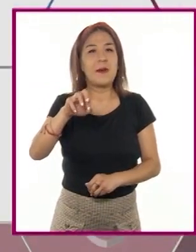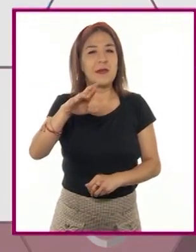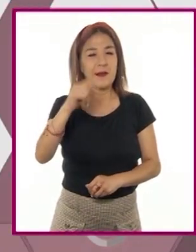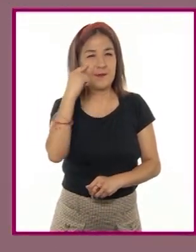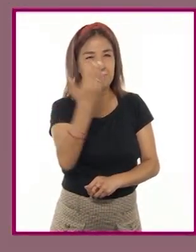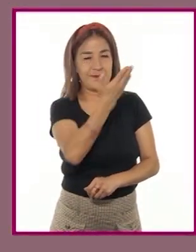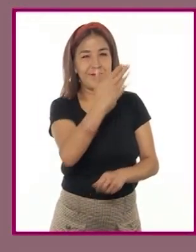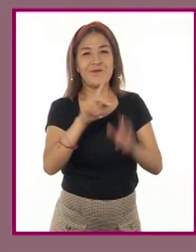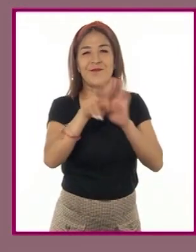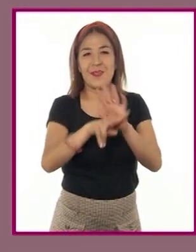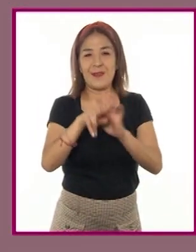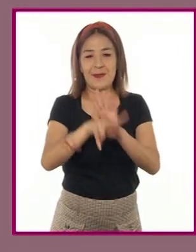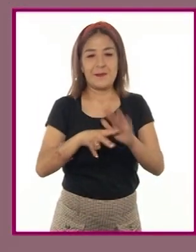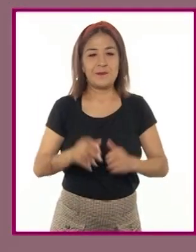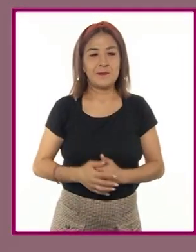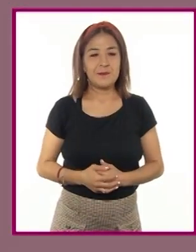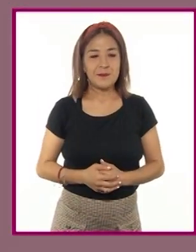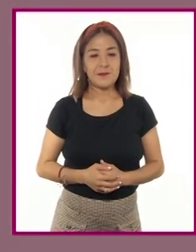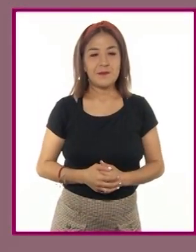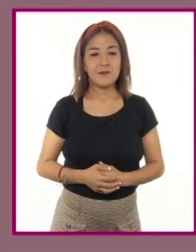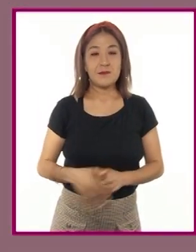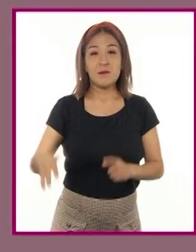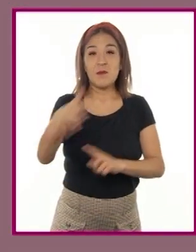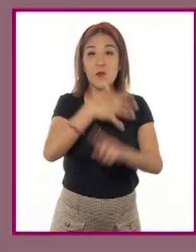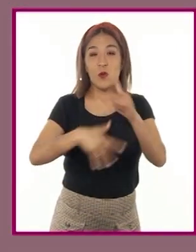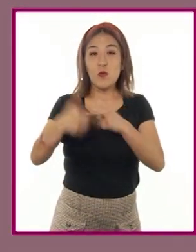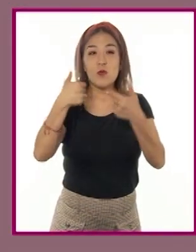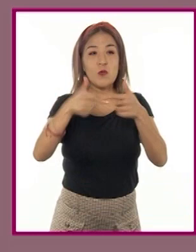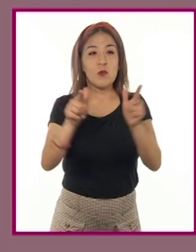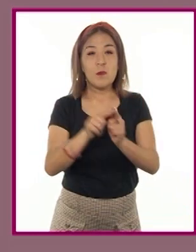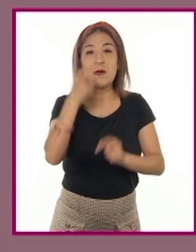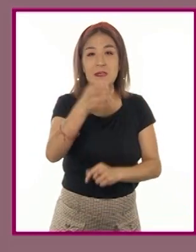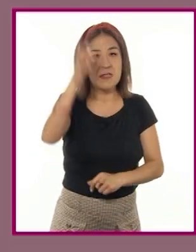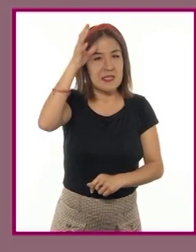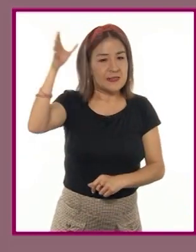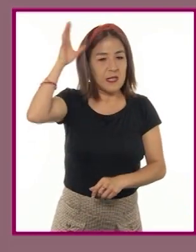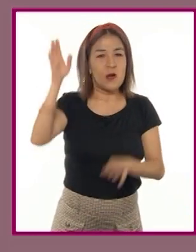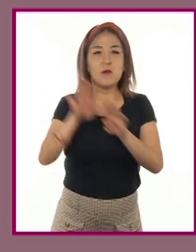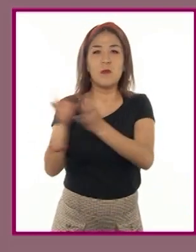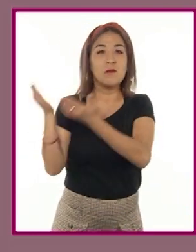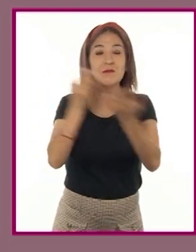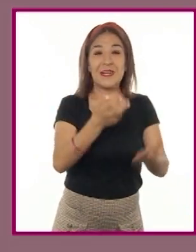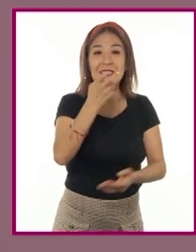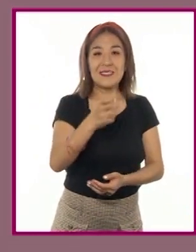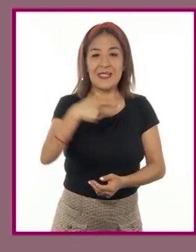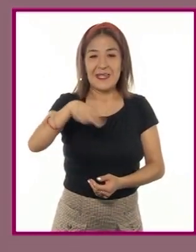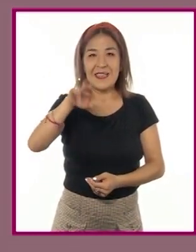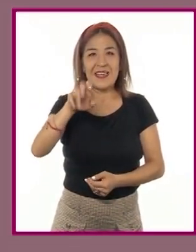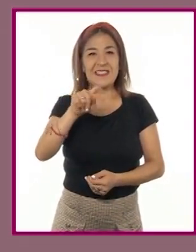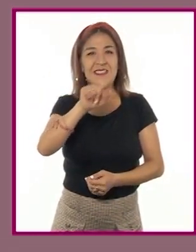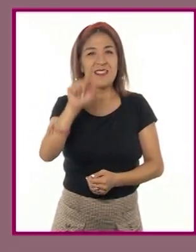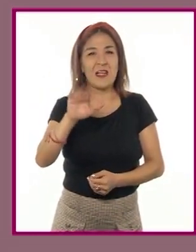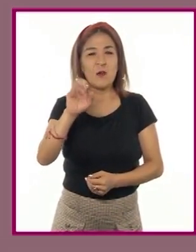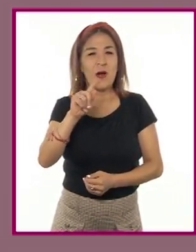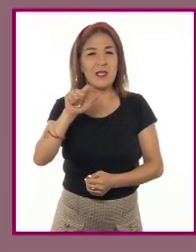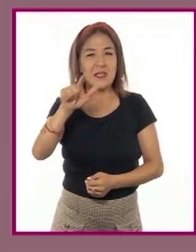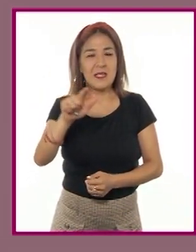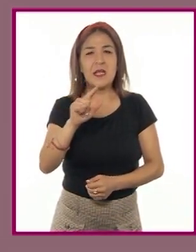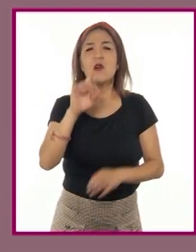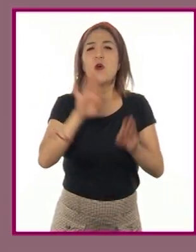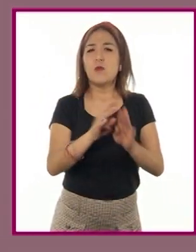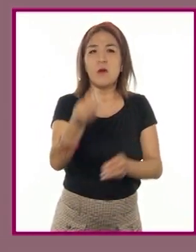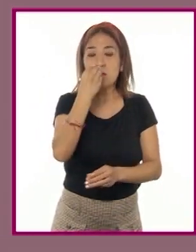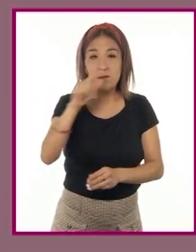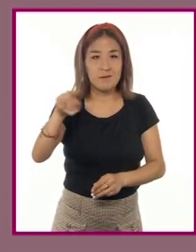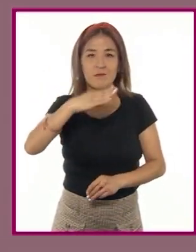video. Los aztecas, antes de la llegada de Quetzalcóatl, solo se alimentaban con raíces y animales de caza. No comían